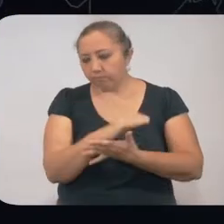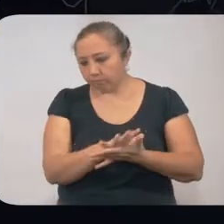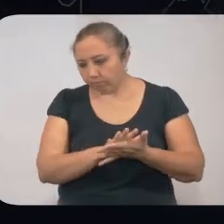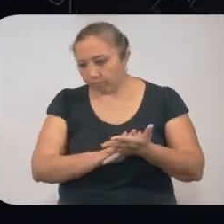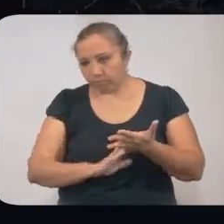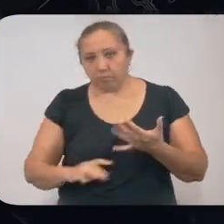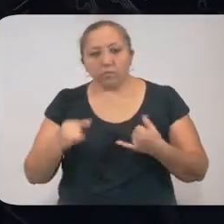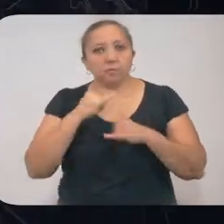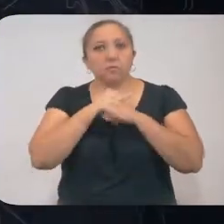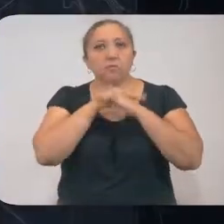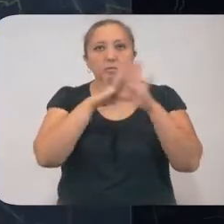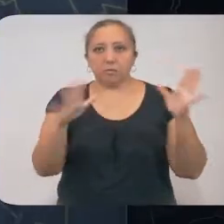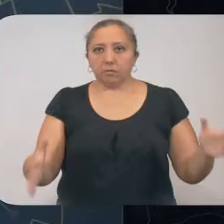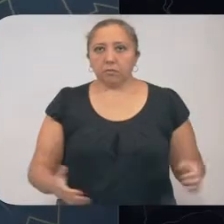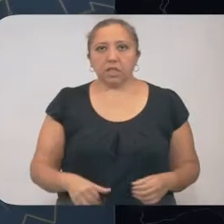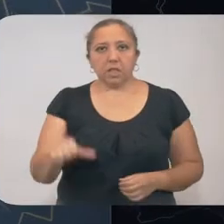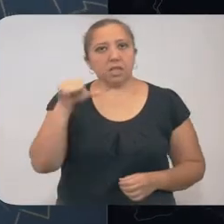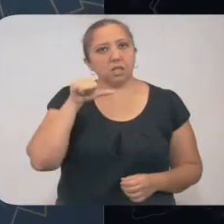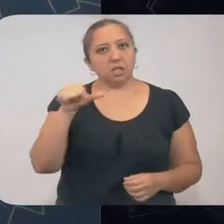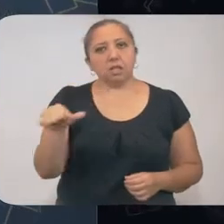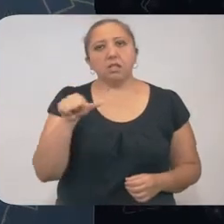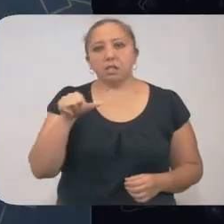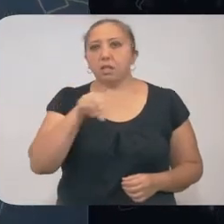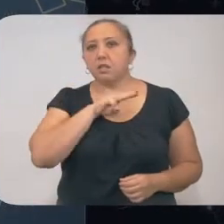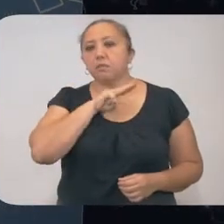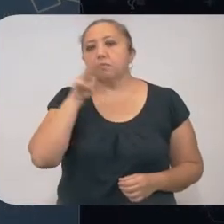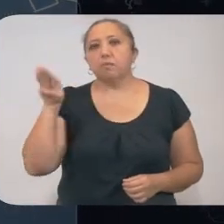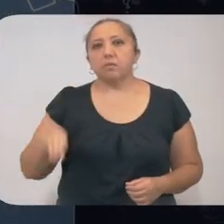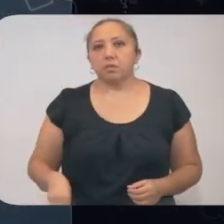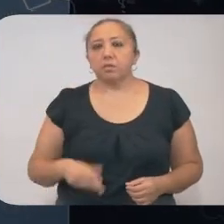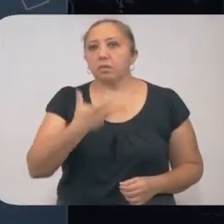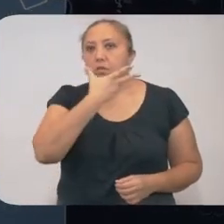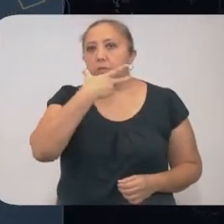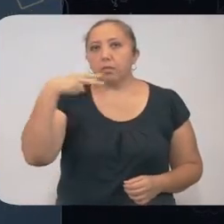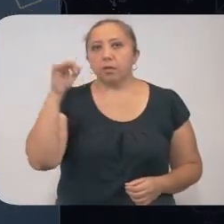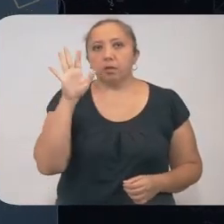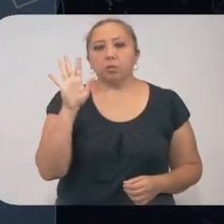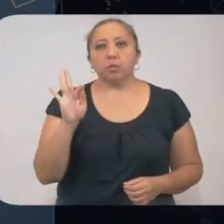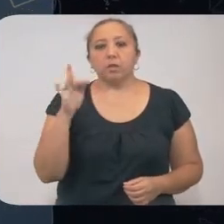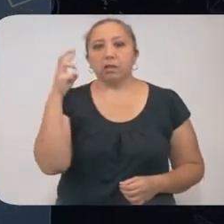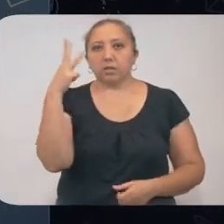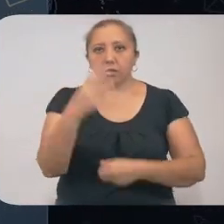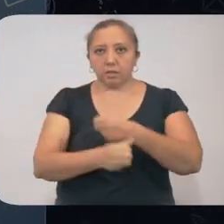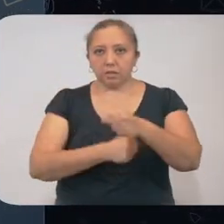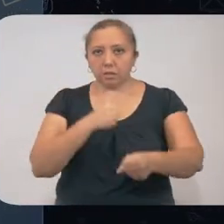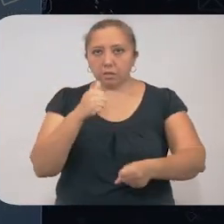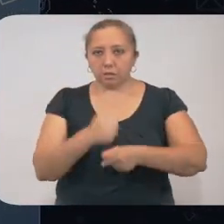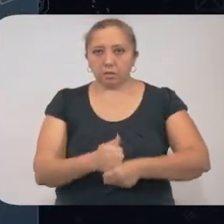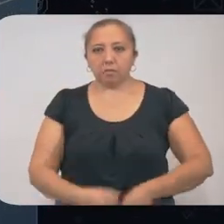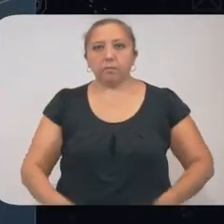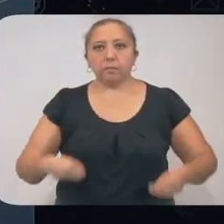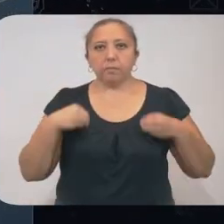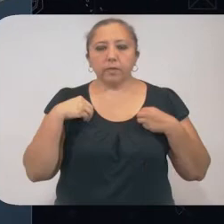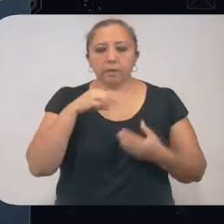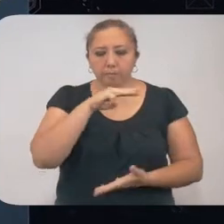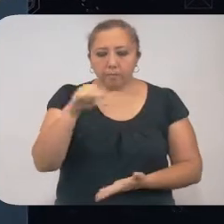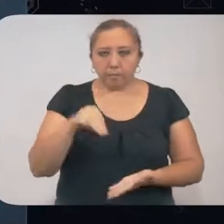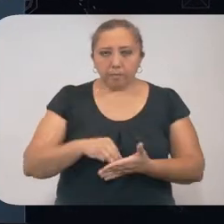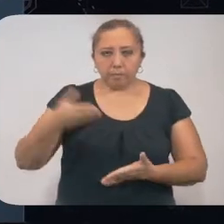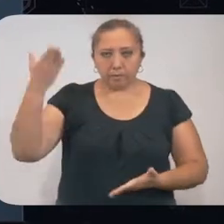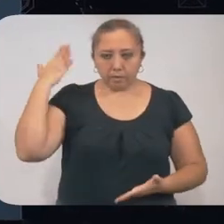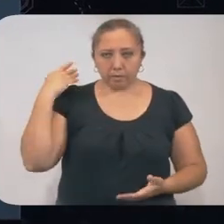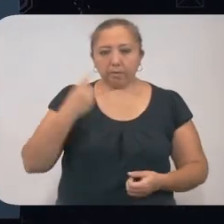Lamentablemente, en este parte médico informamos de 16 fallecimientos. Hombre de 43 años de edad, originario y residente de Mérida,